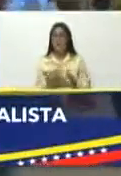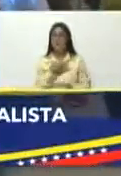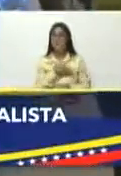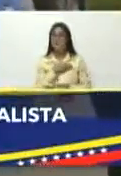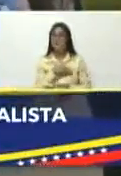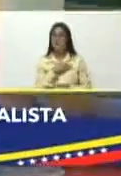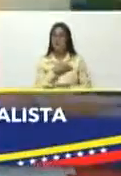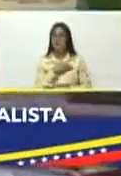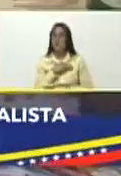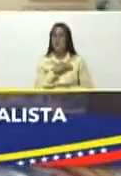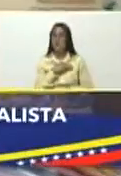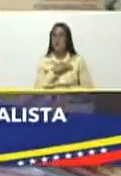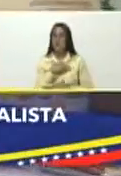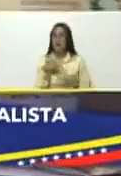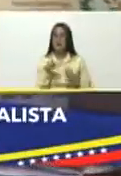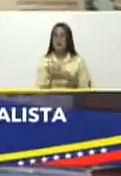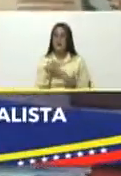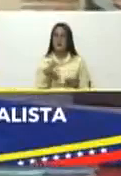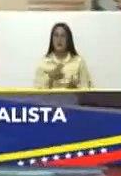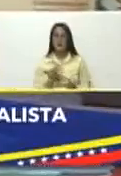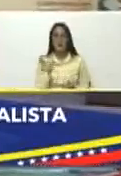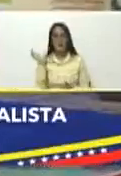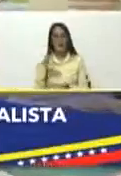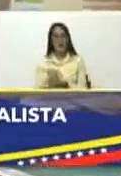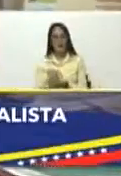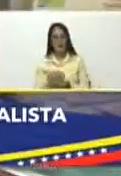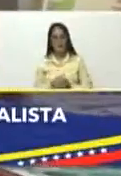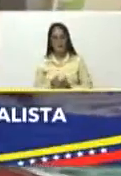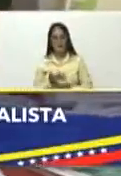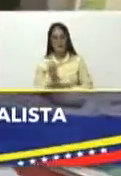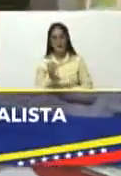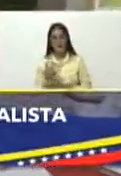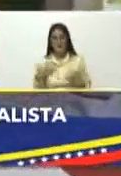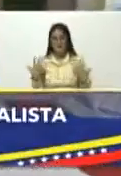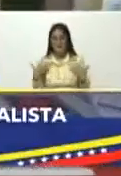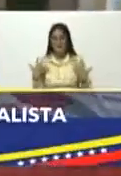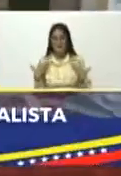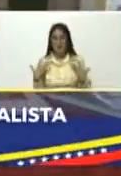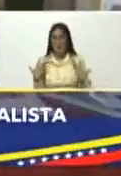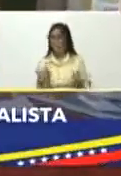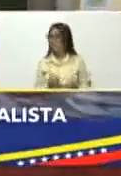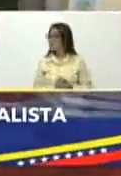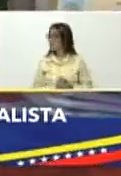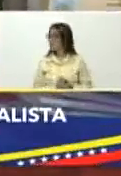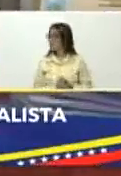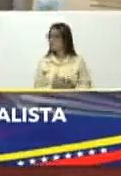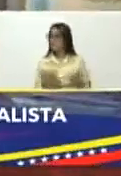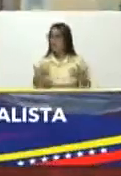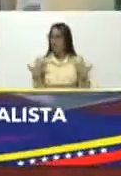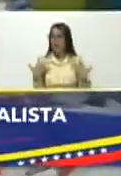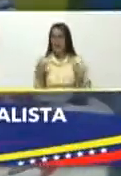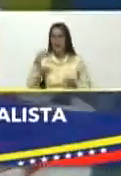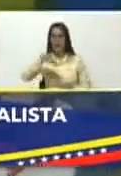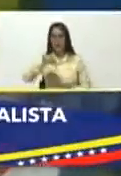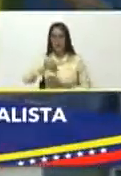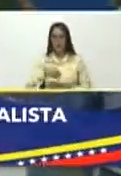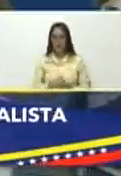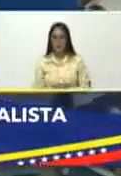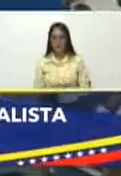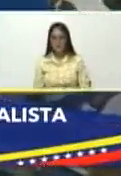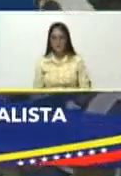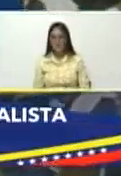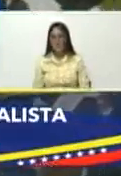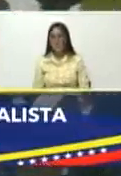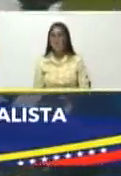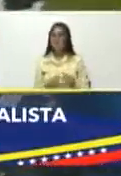Gigantes de la Revolución, en el estado de Aragua, estamos sumamente contentos y alegres el día de hoy. Esta base